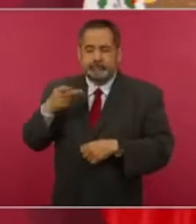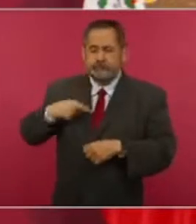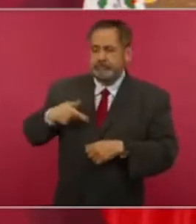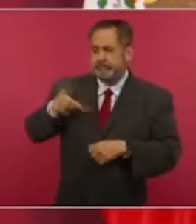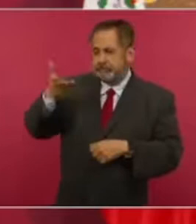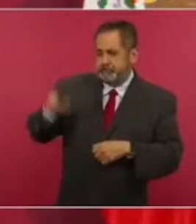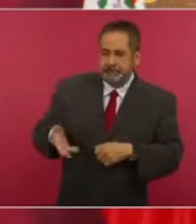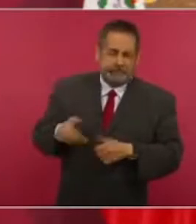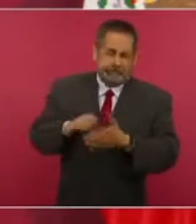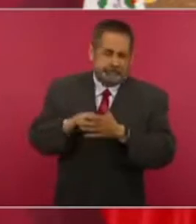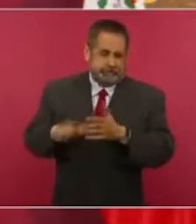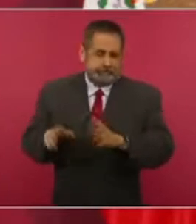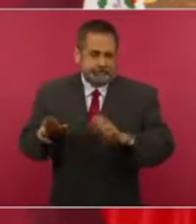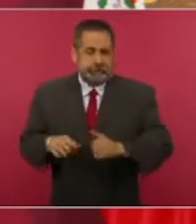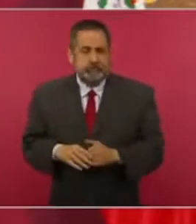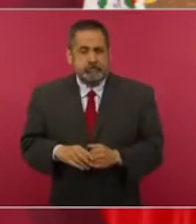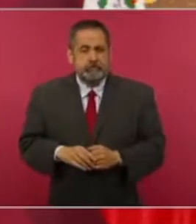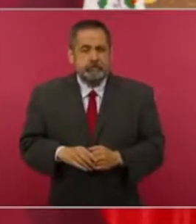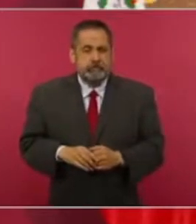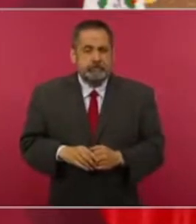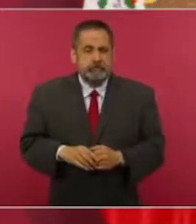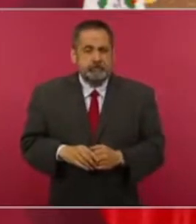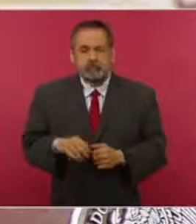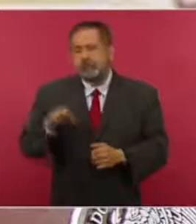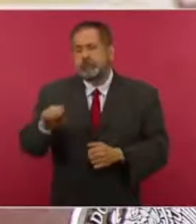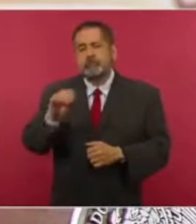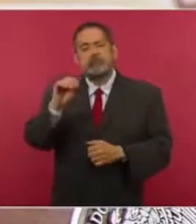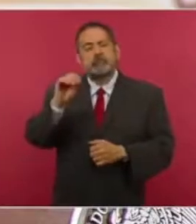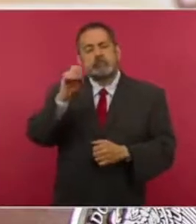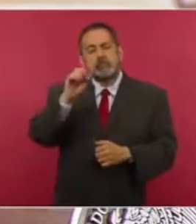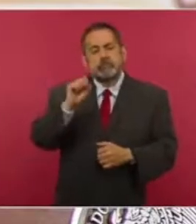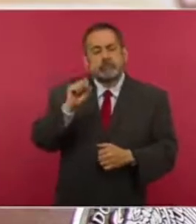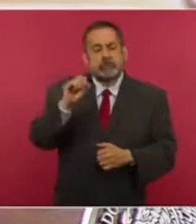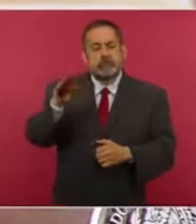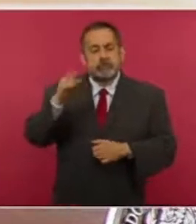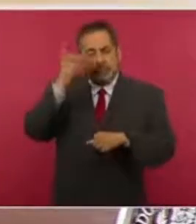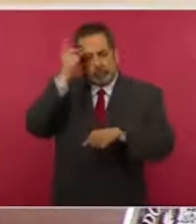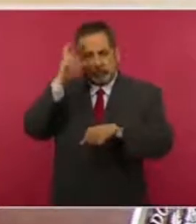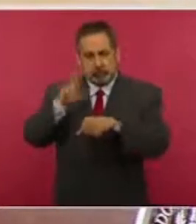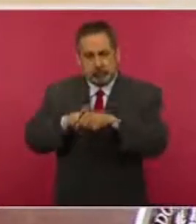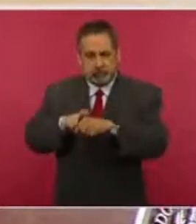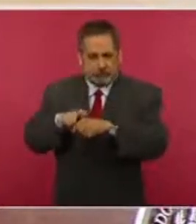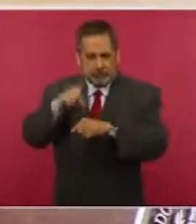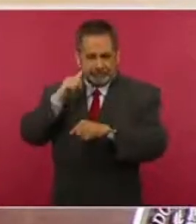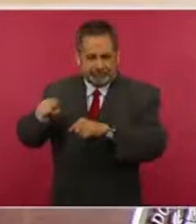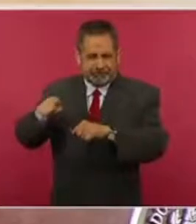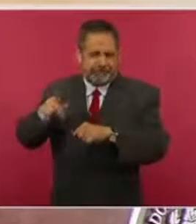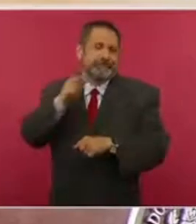como sucede, o subdirector de exploración y producción,